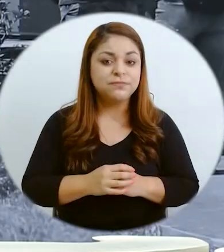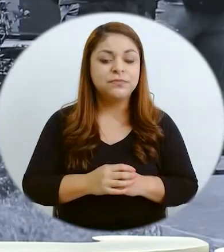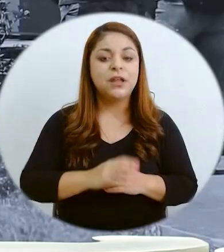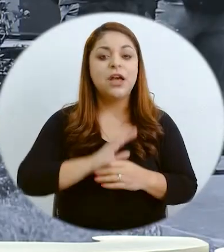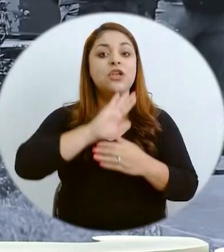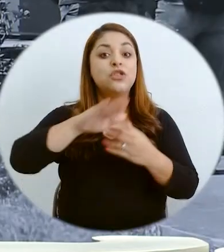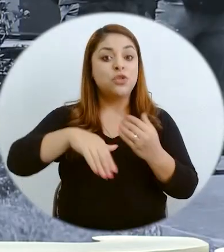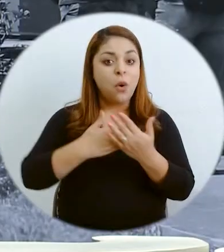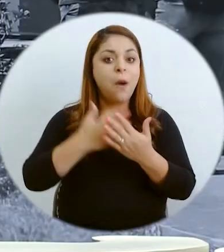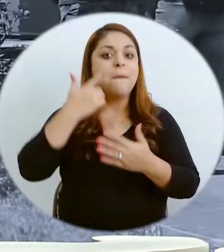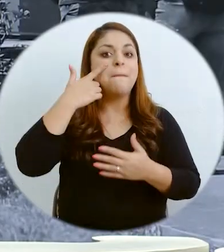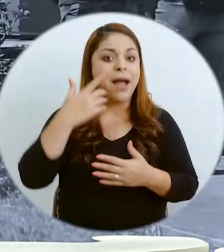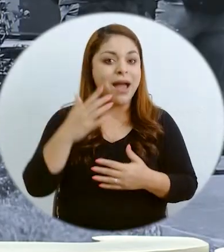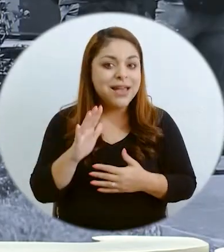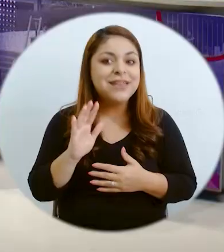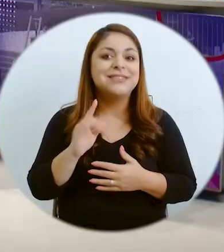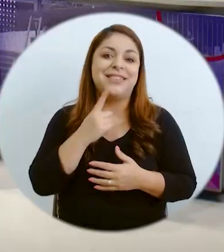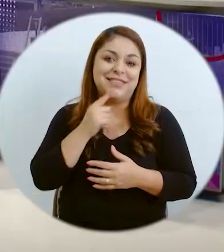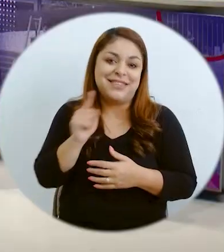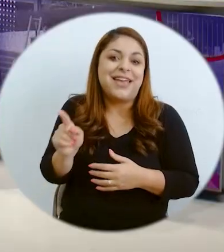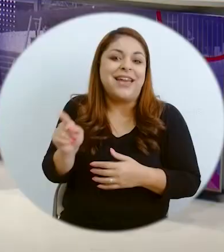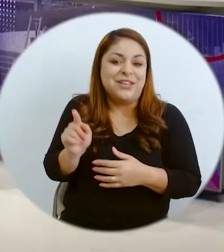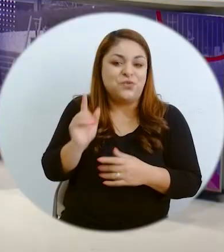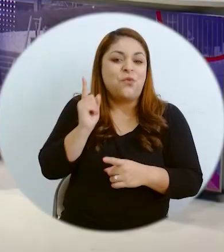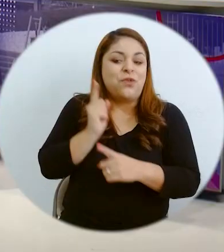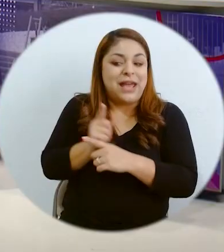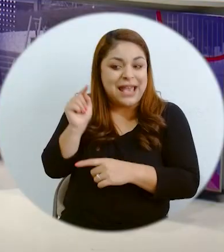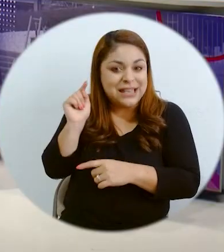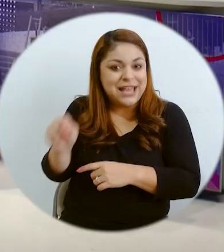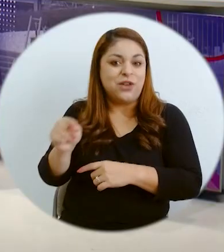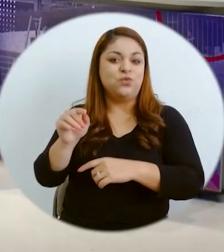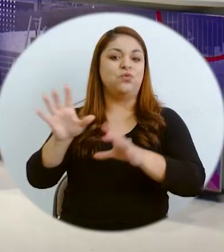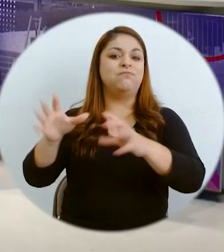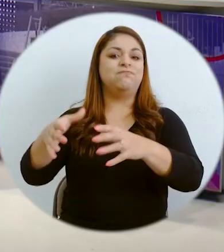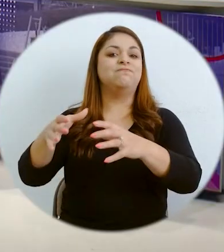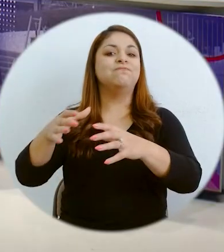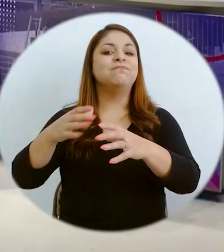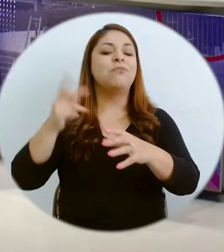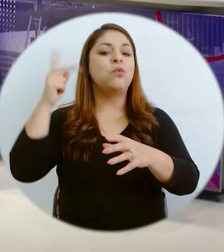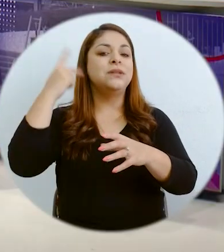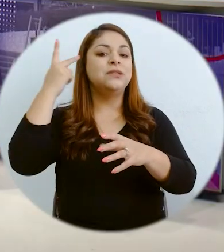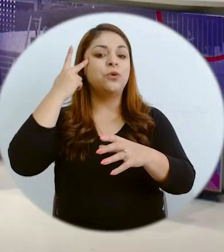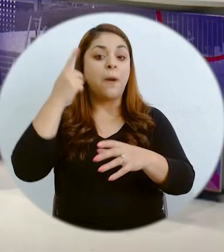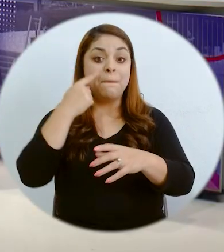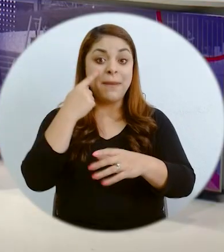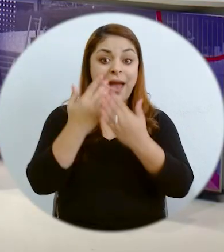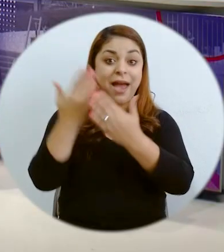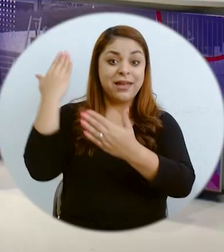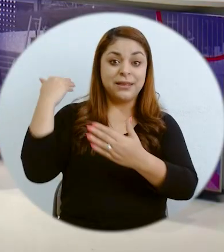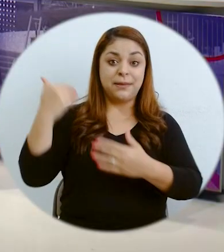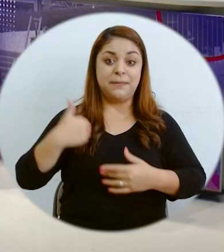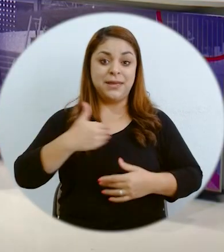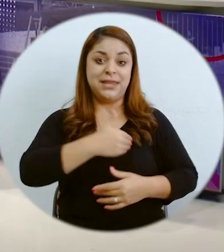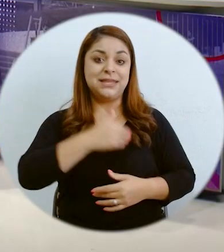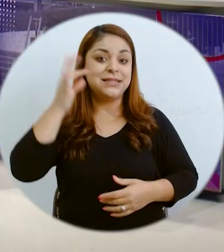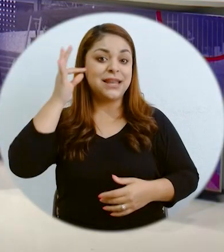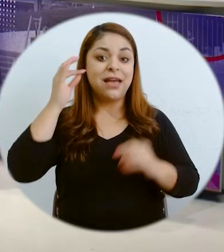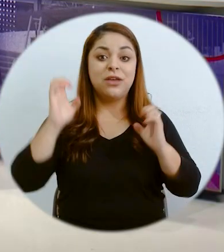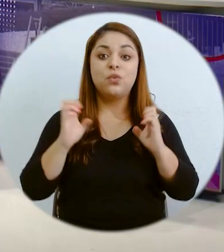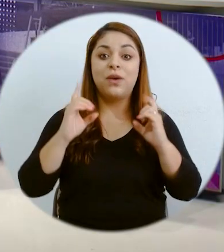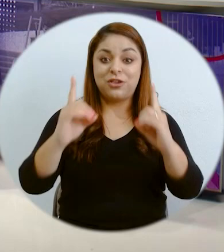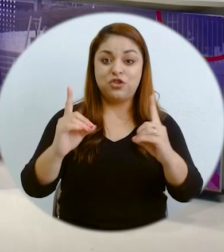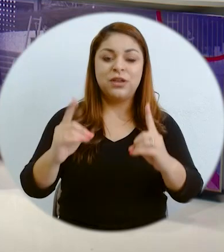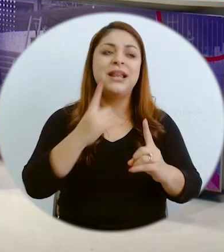que necesita. Todo pareciera indicar que es eso, ¿verdad? Sí. También conocíamos hace unos meses atrás cómo a esta actual ministra de Educación